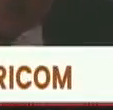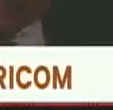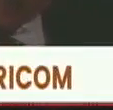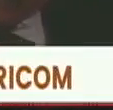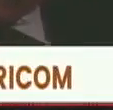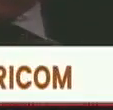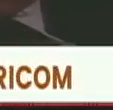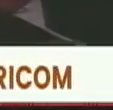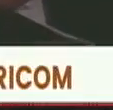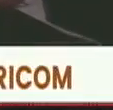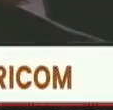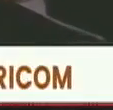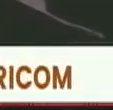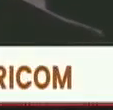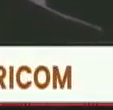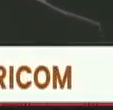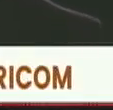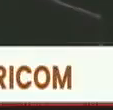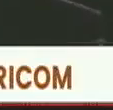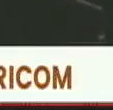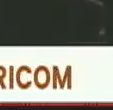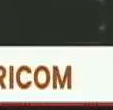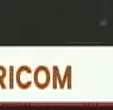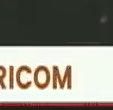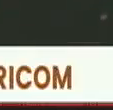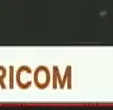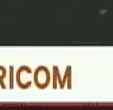es una condición irrevocable